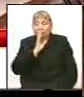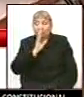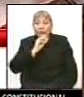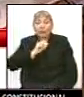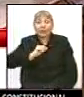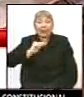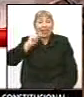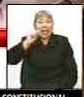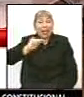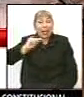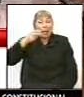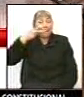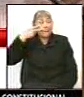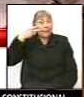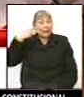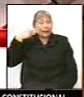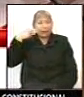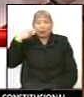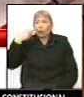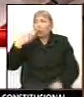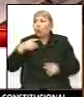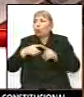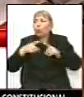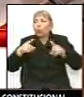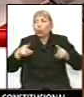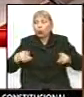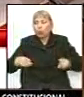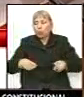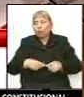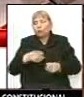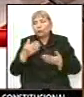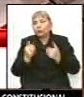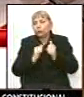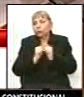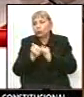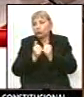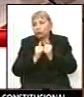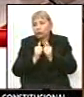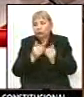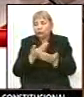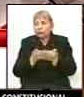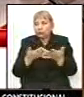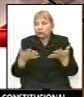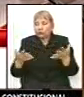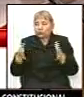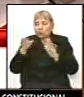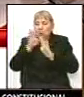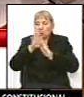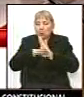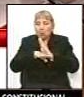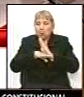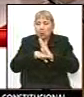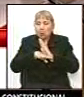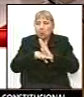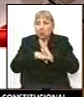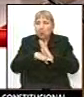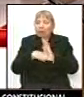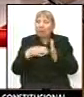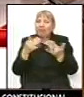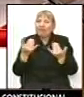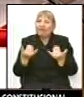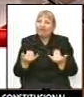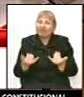Amazonía, entendemos que es un territorio que tiene un nivel de competitividad bastante bajo, yo diría en los últimos